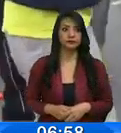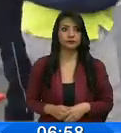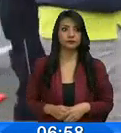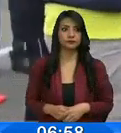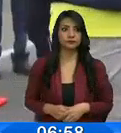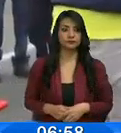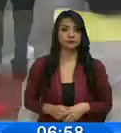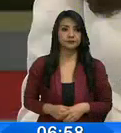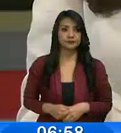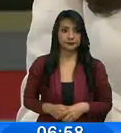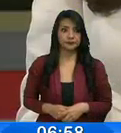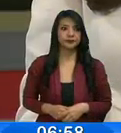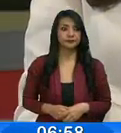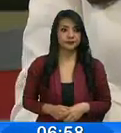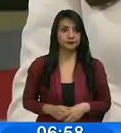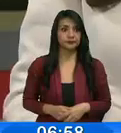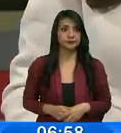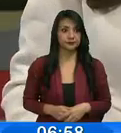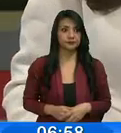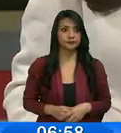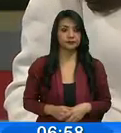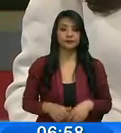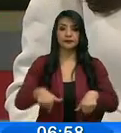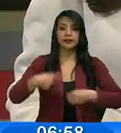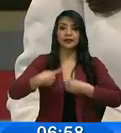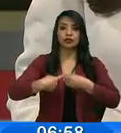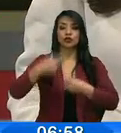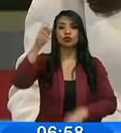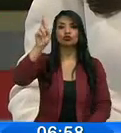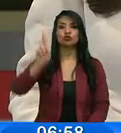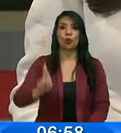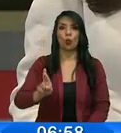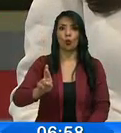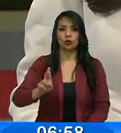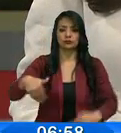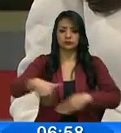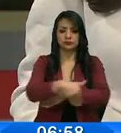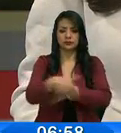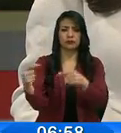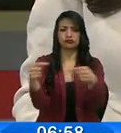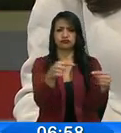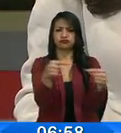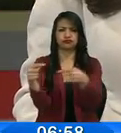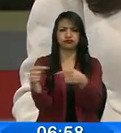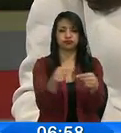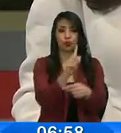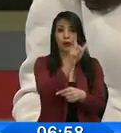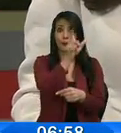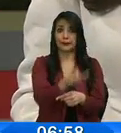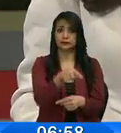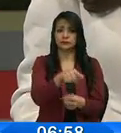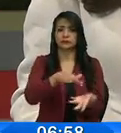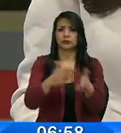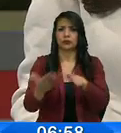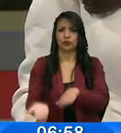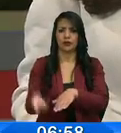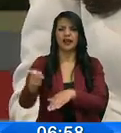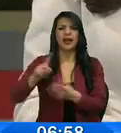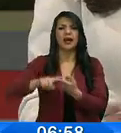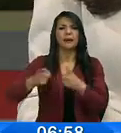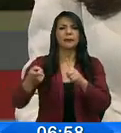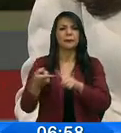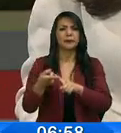Delgado. Y en el sur de Quito, una riña callejera terminó con la vida de una persona. Los amigos habrían